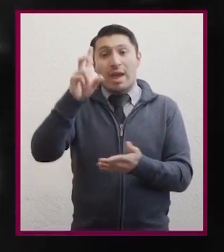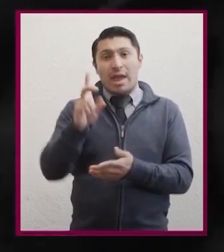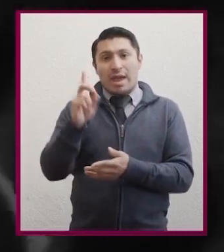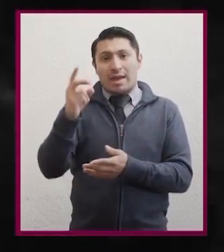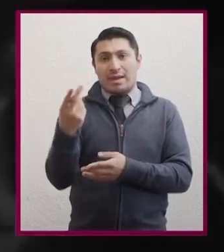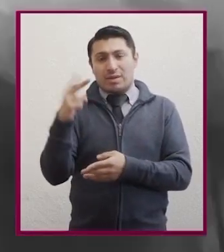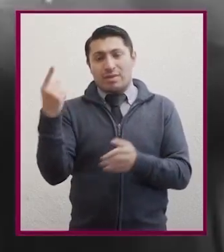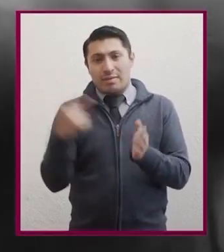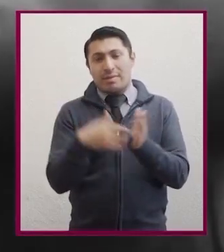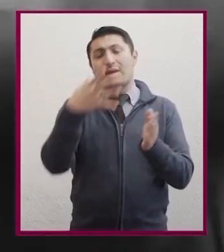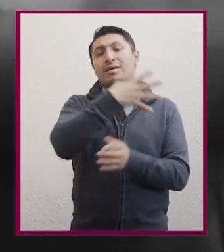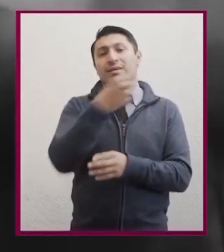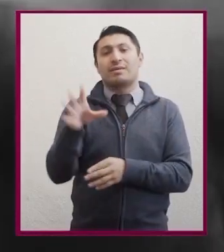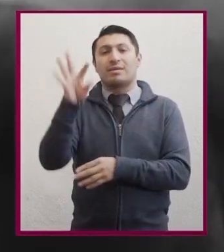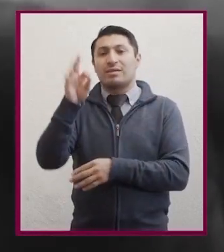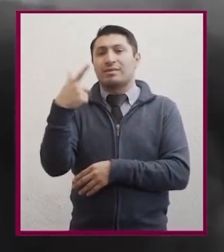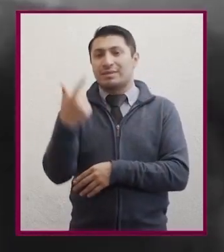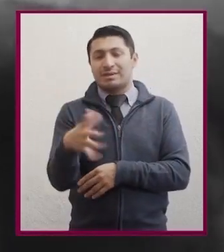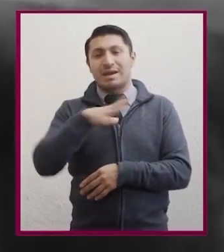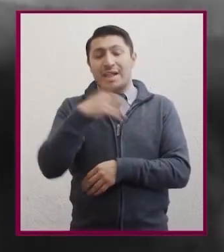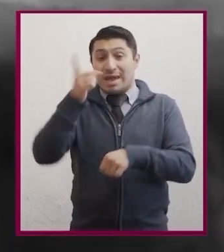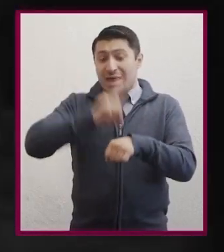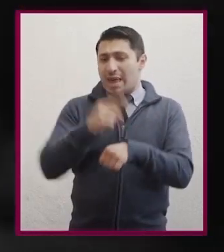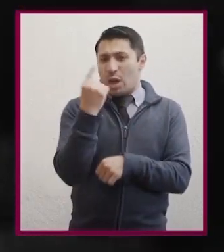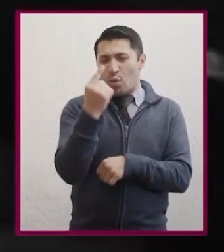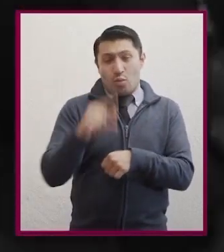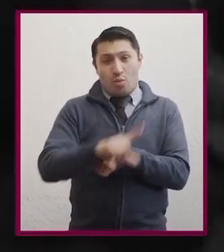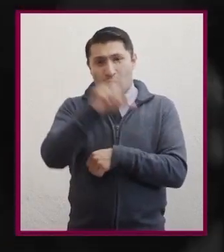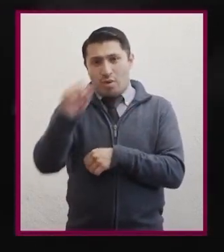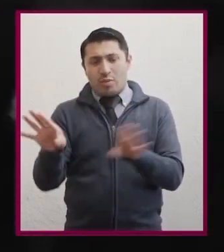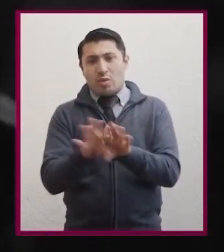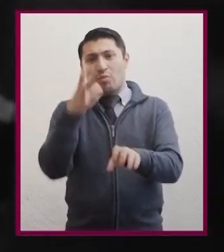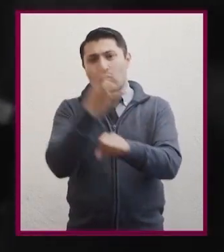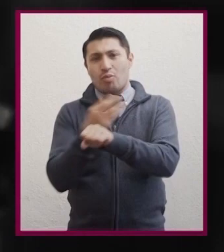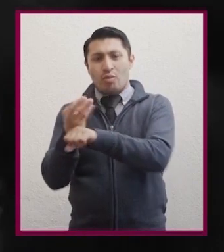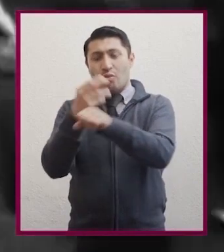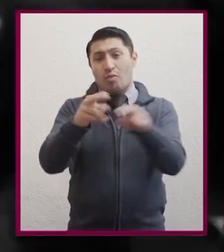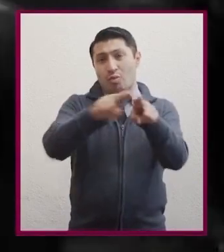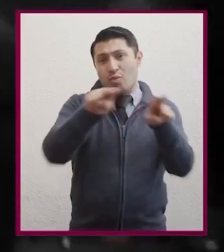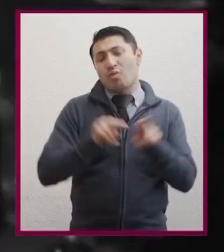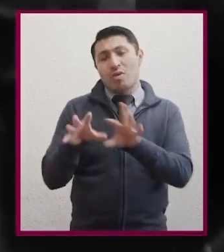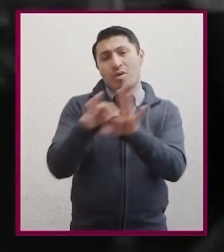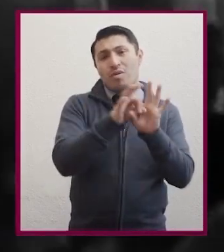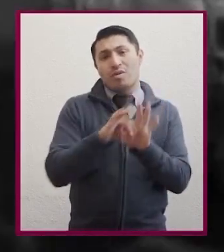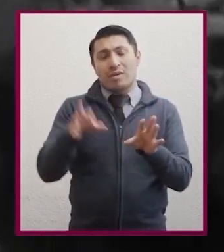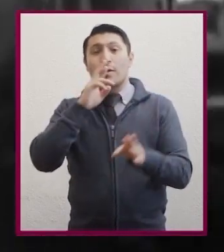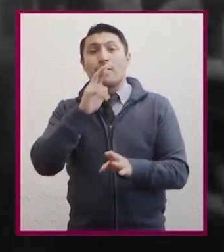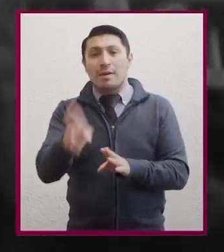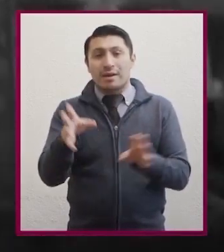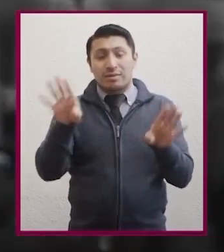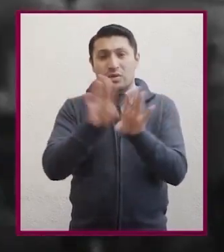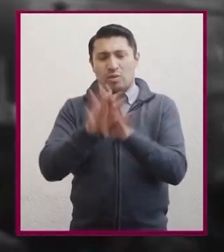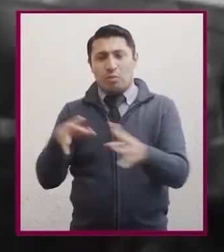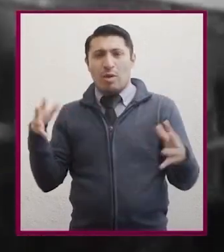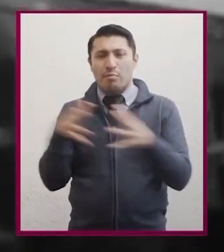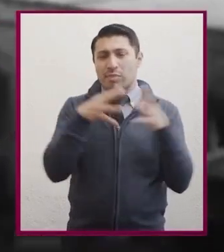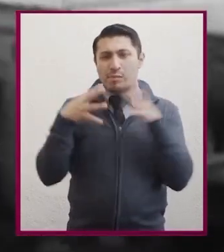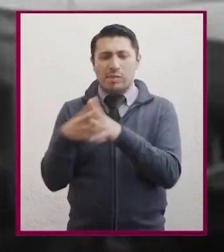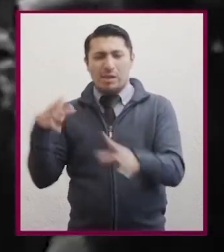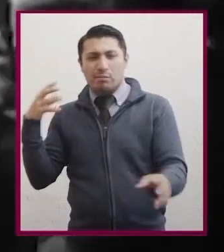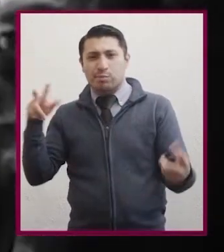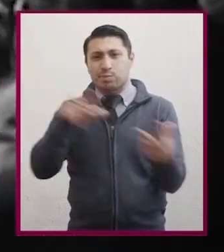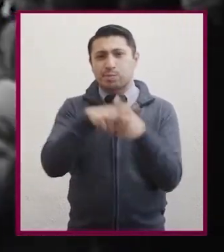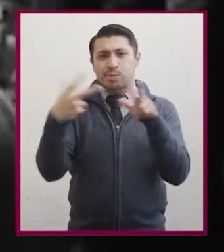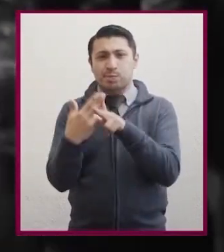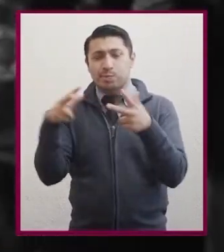de noviembre de 1947, un día después de la resolución de Naciones Unidas, comenzaron enfrentamientos violentos